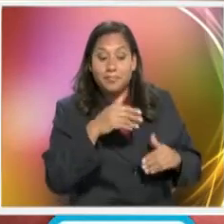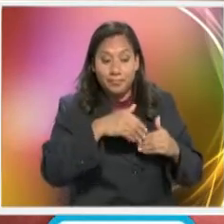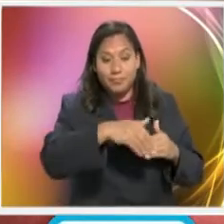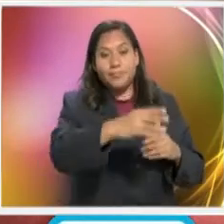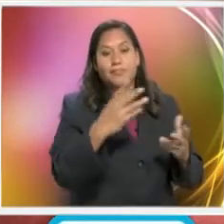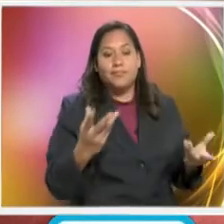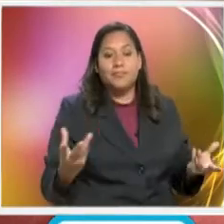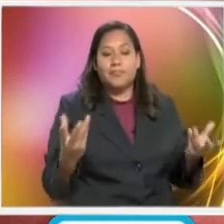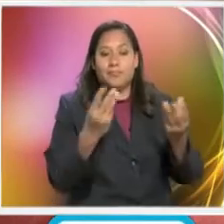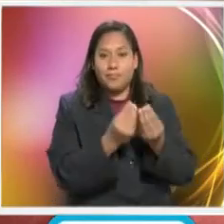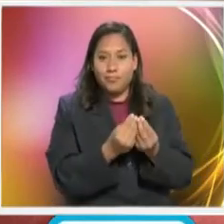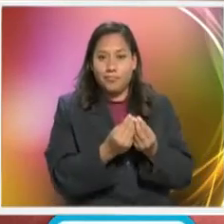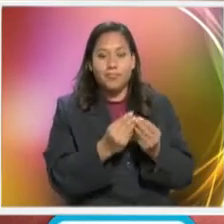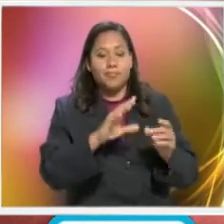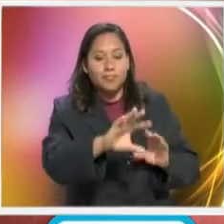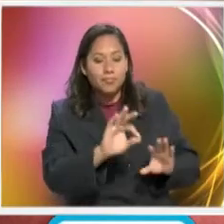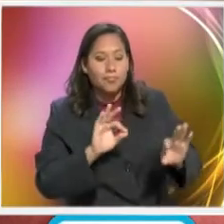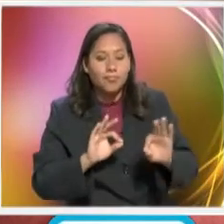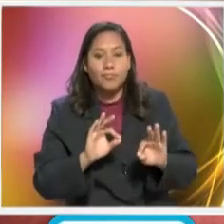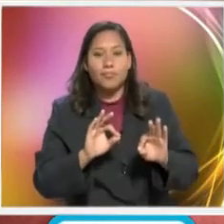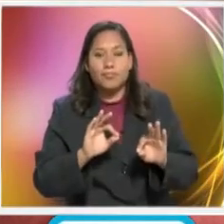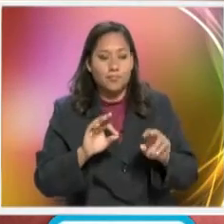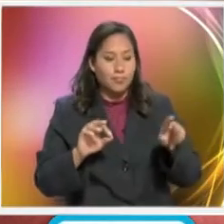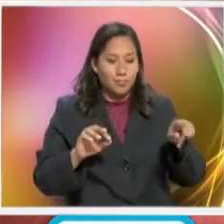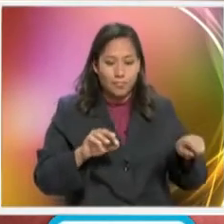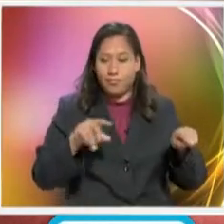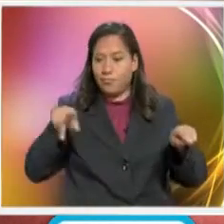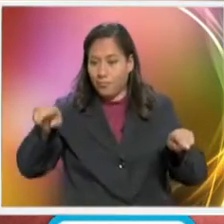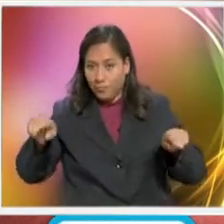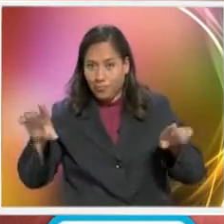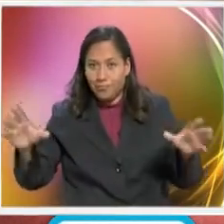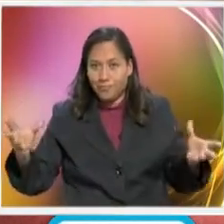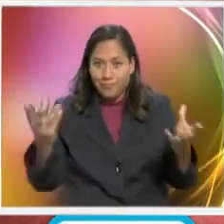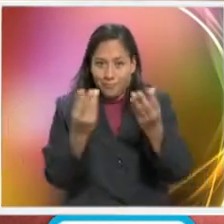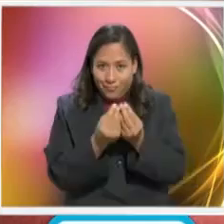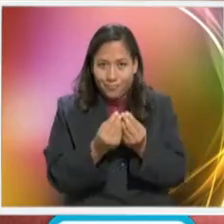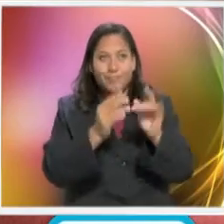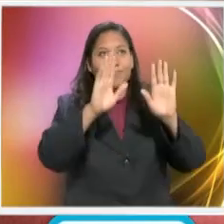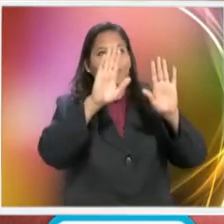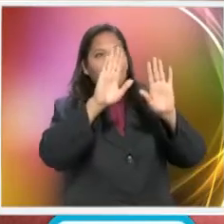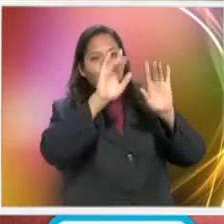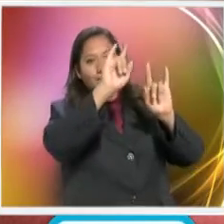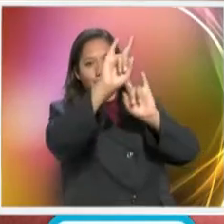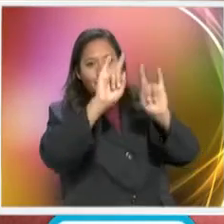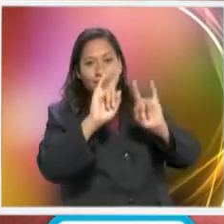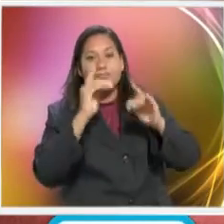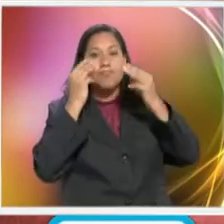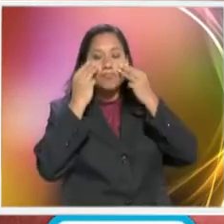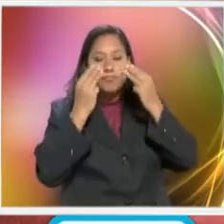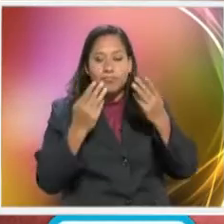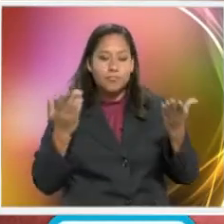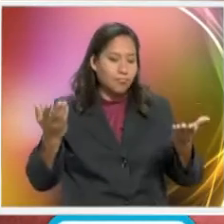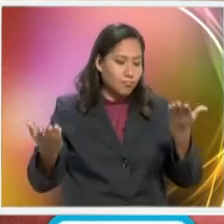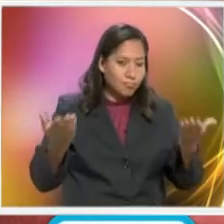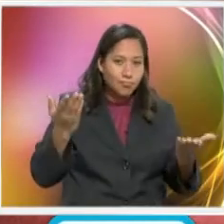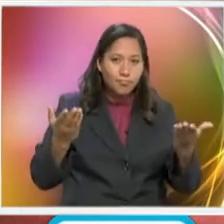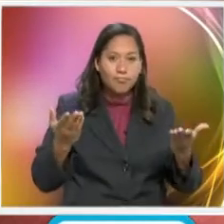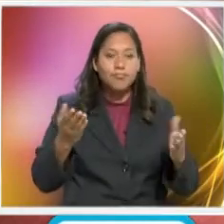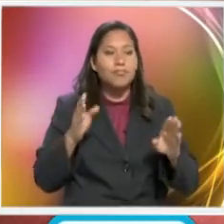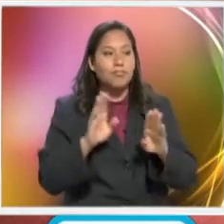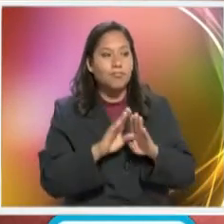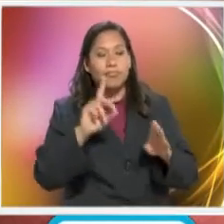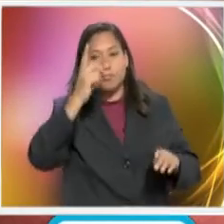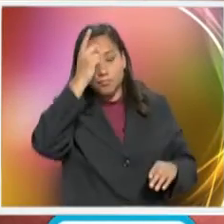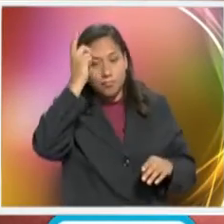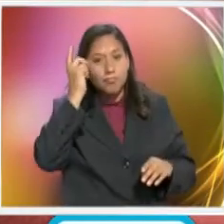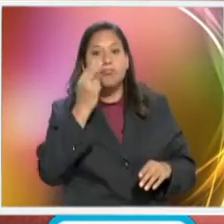quisimos juntar una selección de piezas de ambas colecciones para mostrarlas y compararlas con la estética que